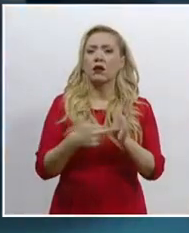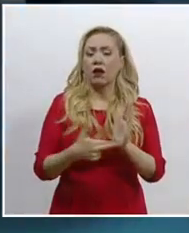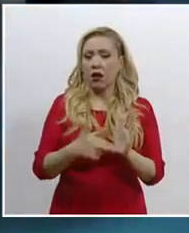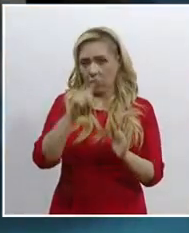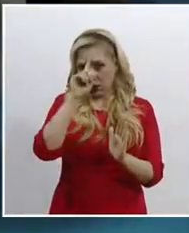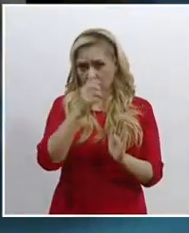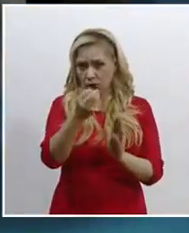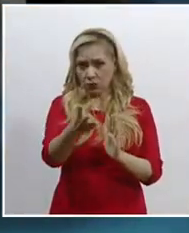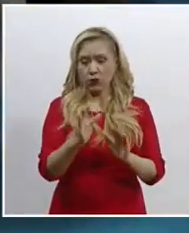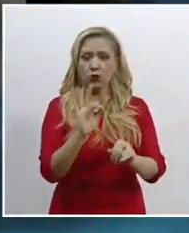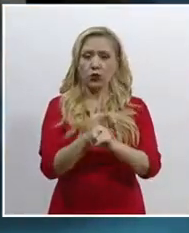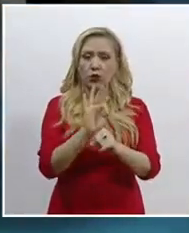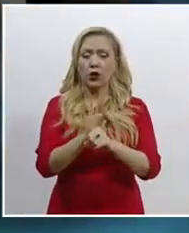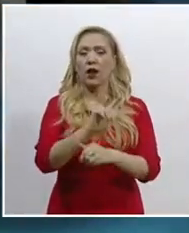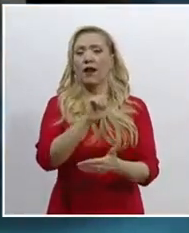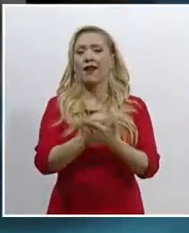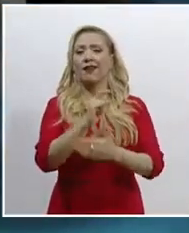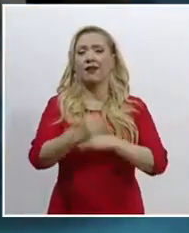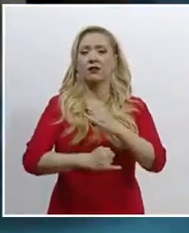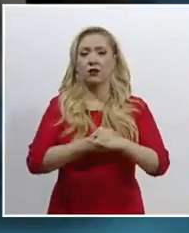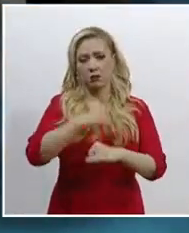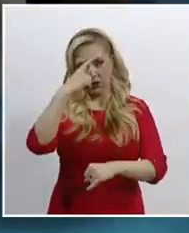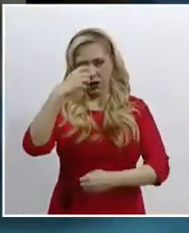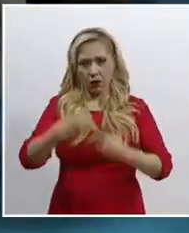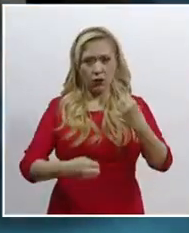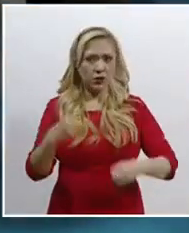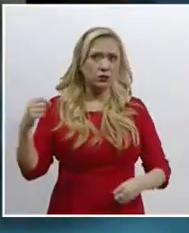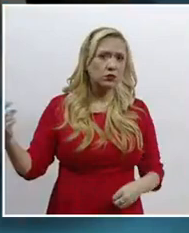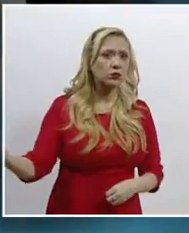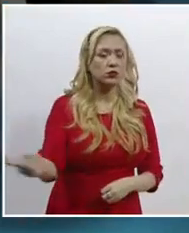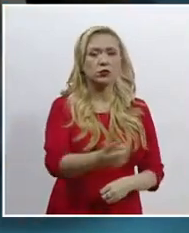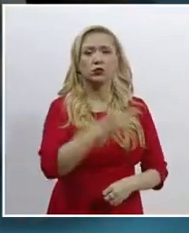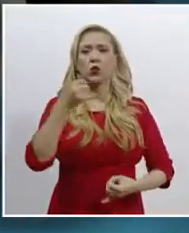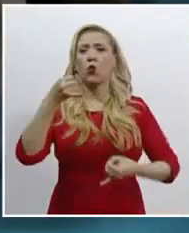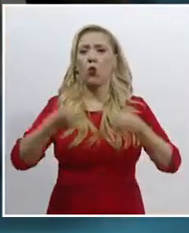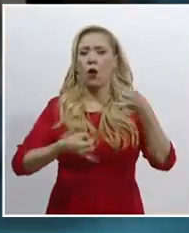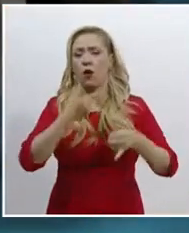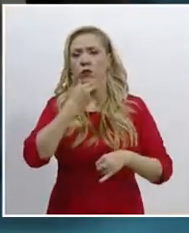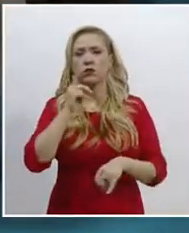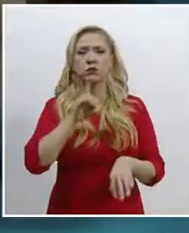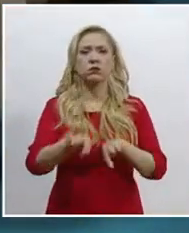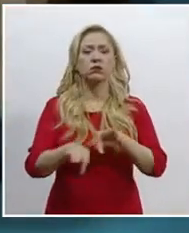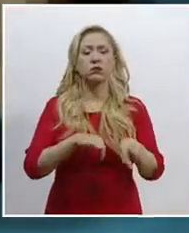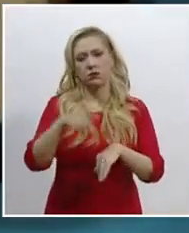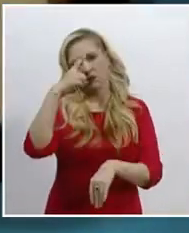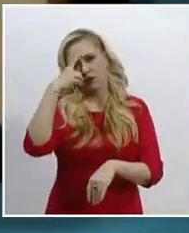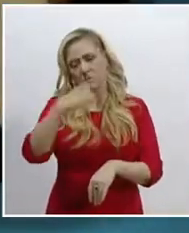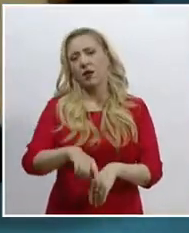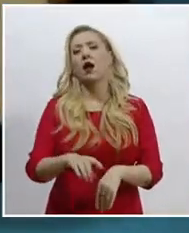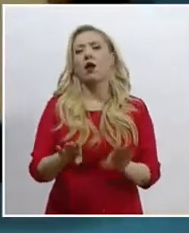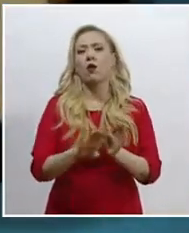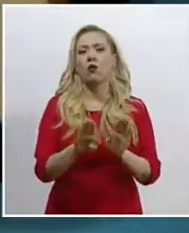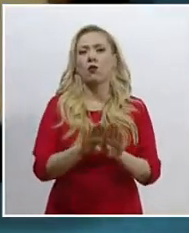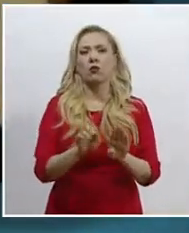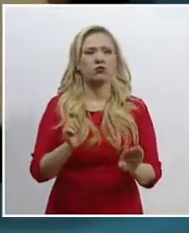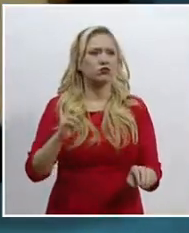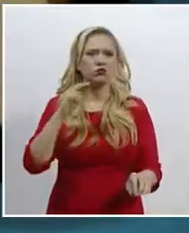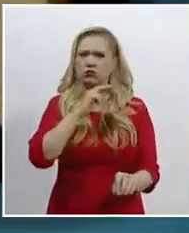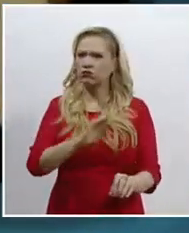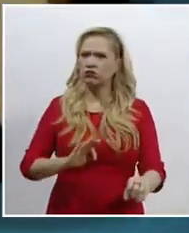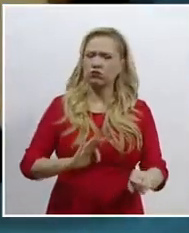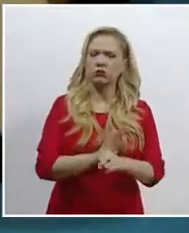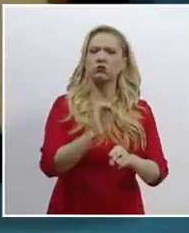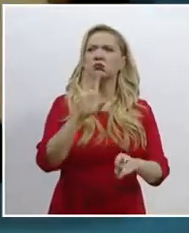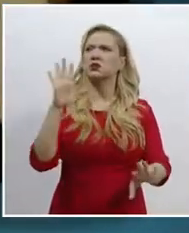protección internacional de la independencia judicial para jueces, que es una guía práctica para activar los mecanismos de protección en casos